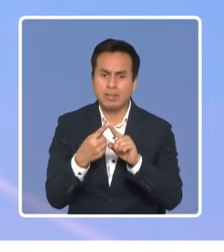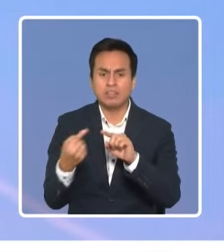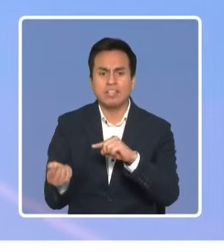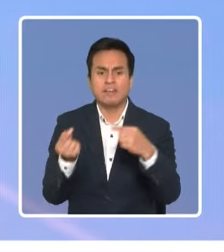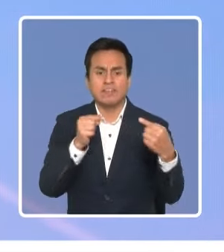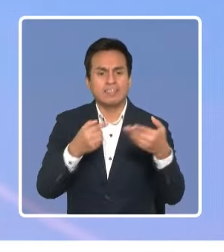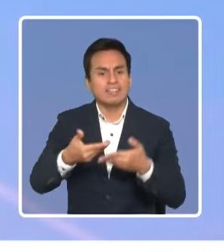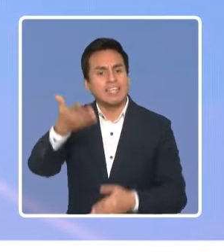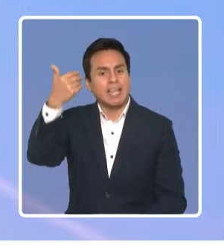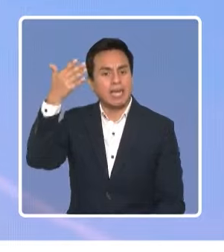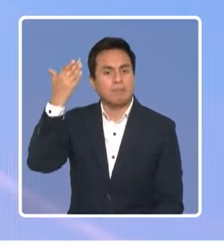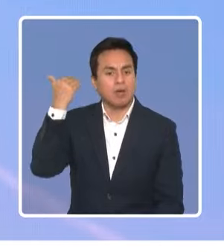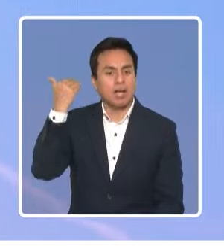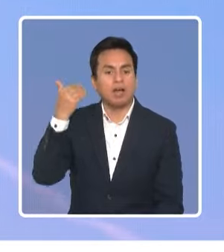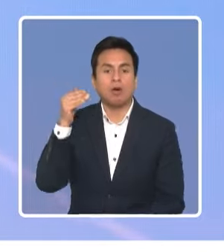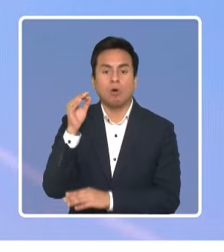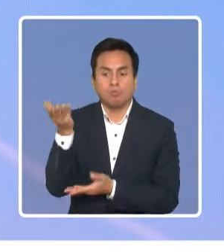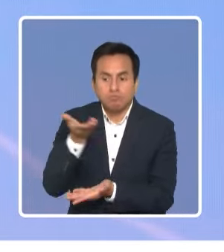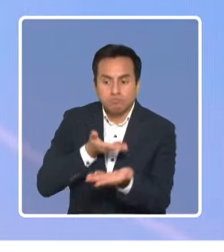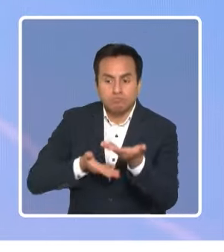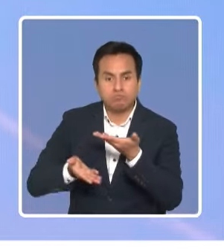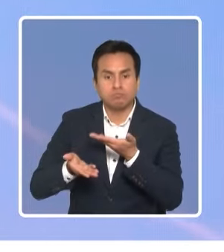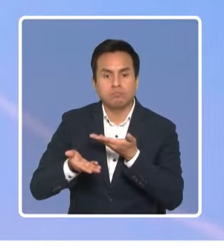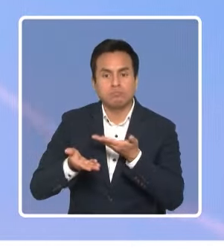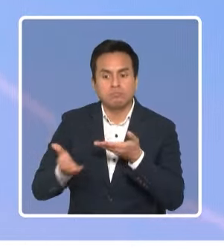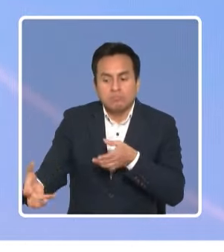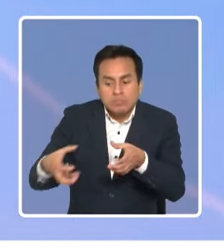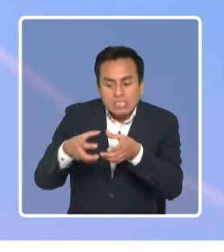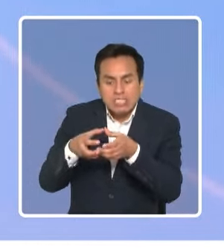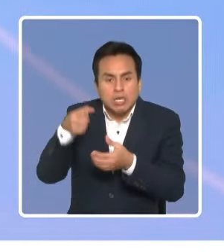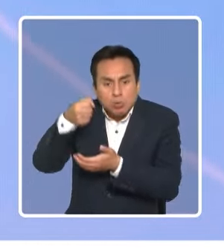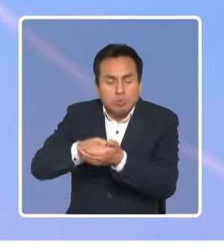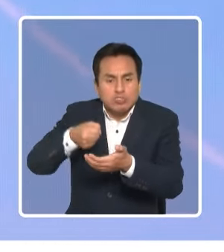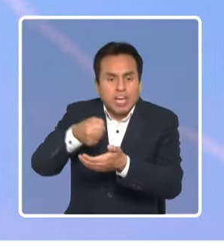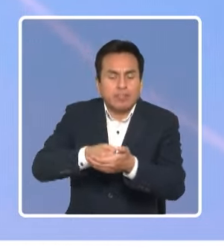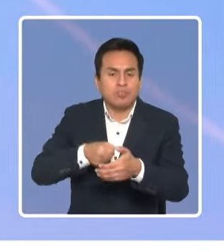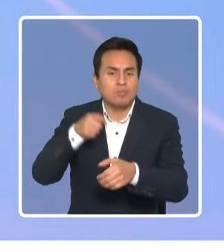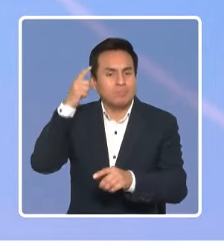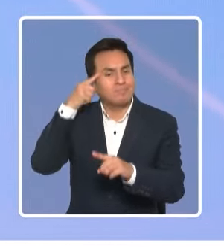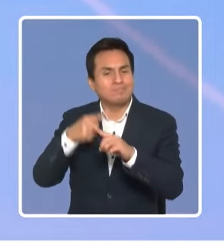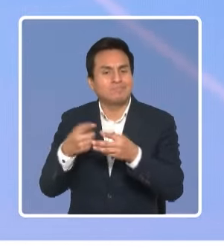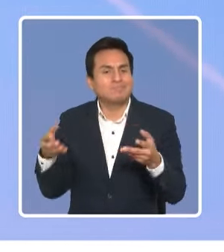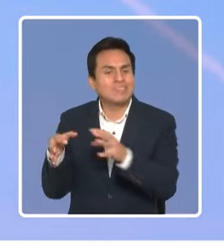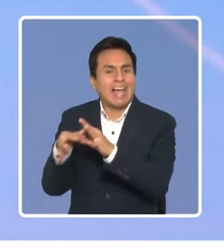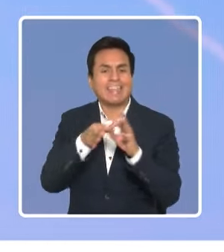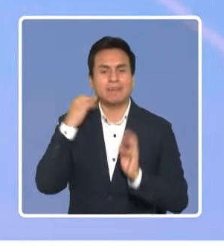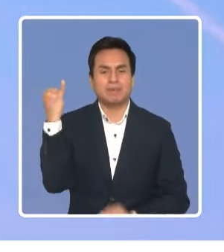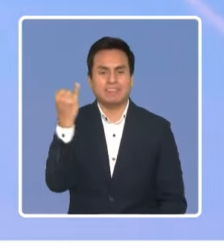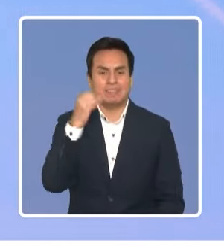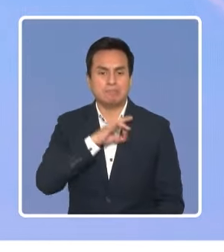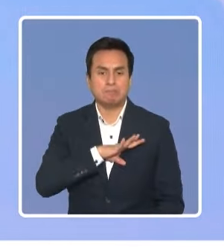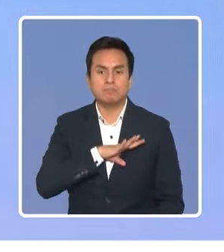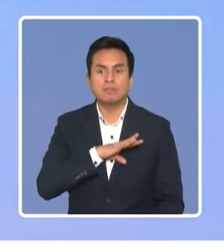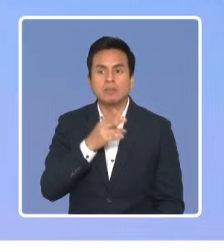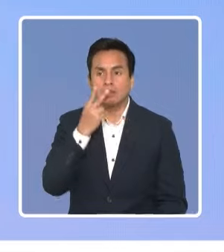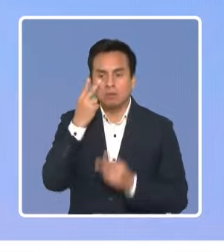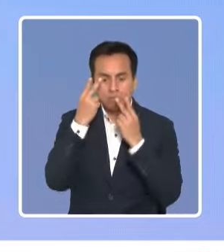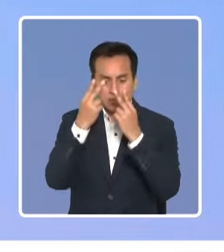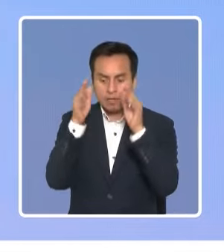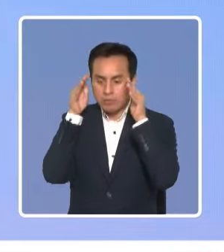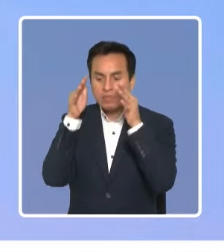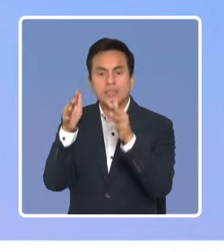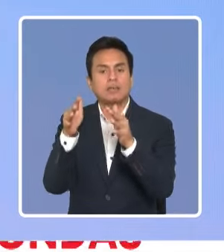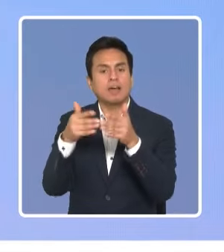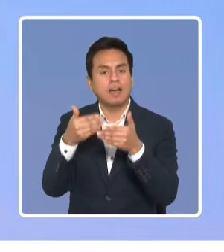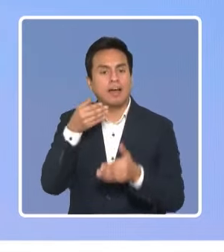los debates de la época o reunieron a quienes estaban luchando en su momento por la independencia. No perdamos de vista, como